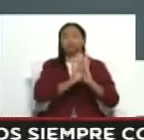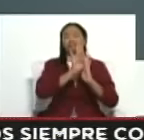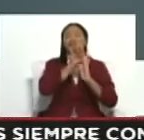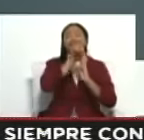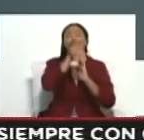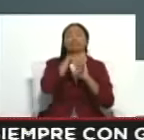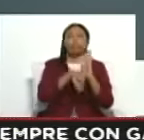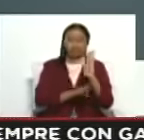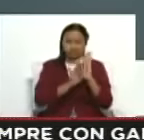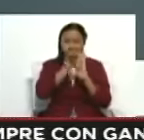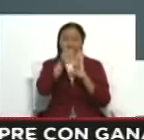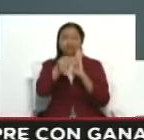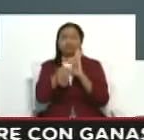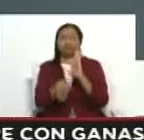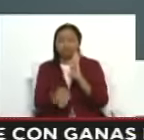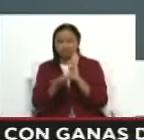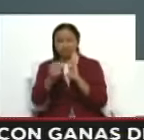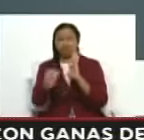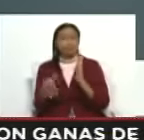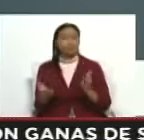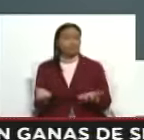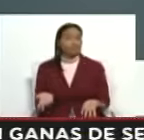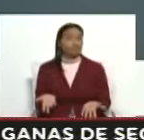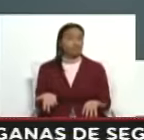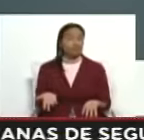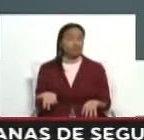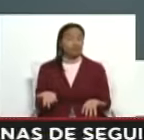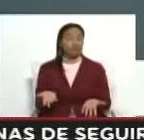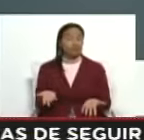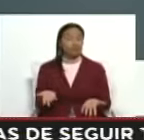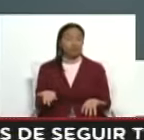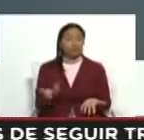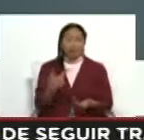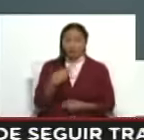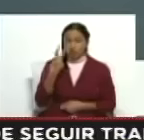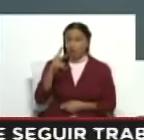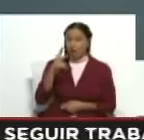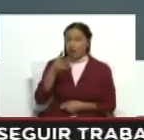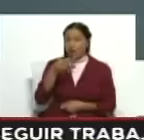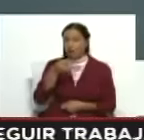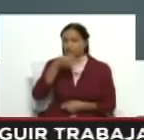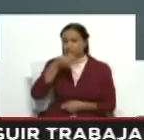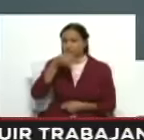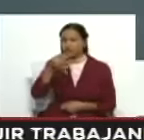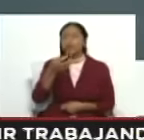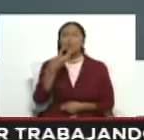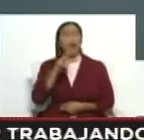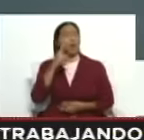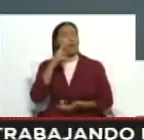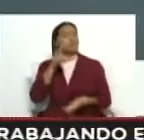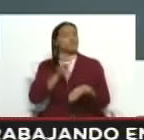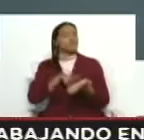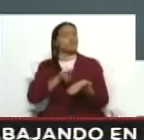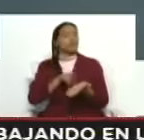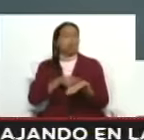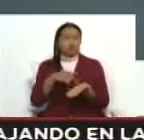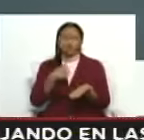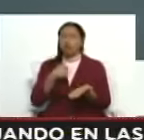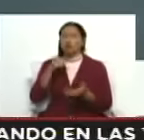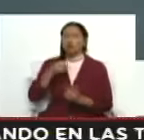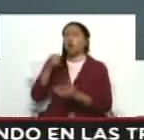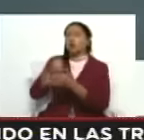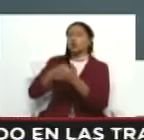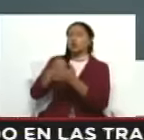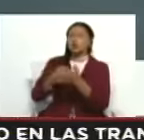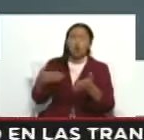fortunas malavidas? Entonces no puede haber un doble rasero, un doble discurso. No pueden decir que luchan contra la corrupción y aquí están